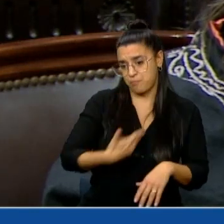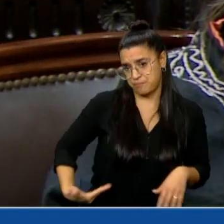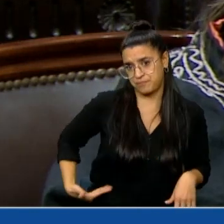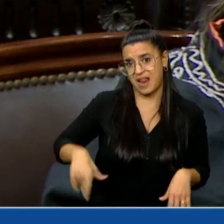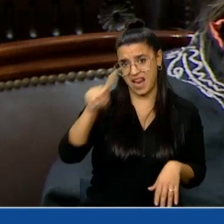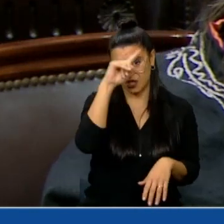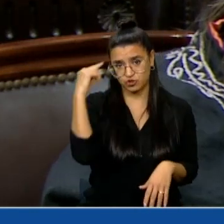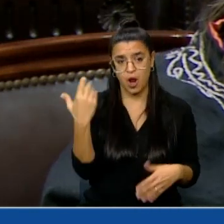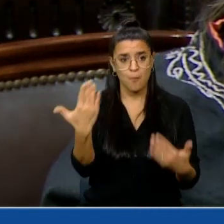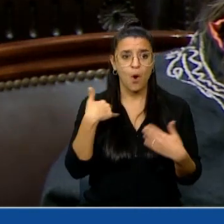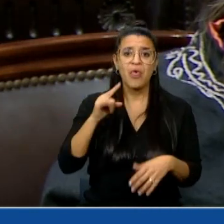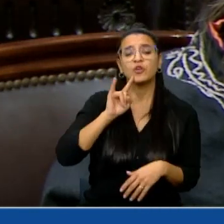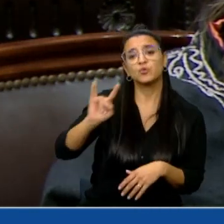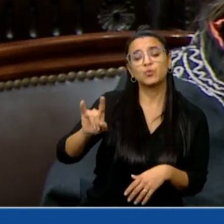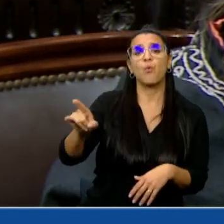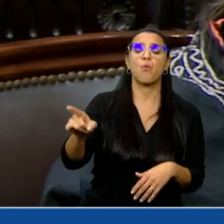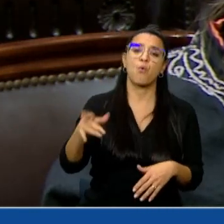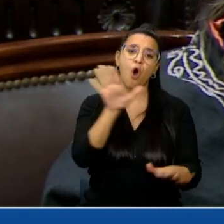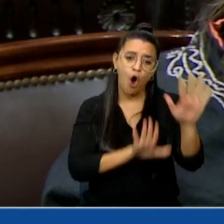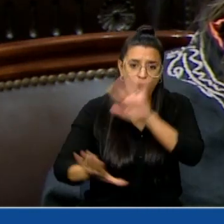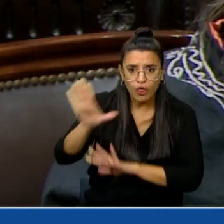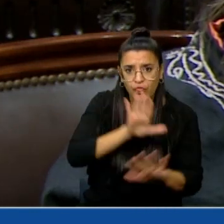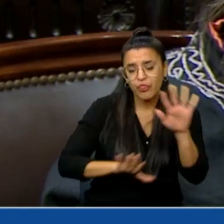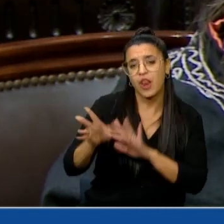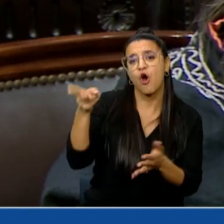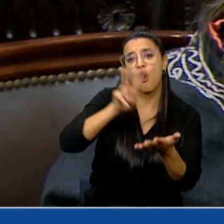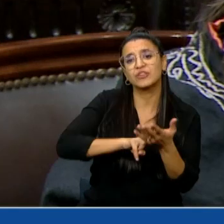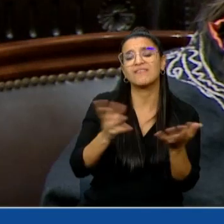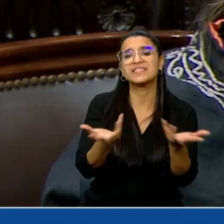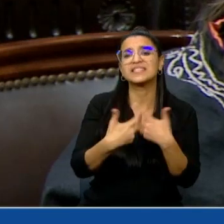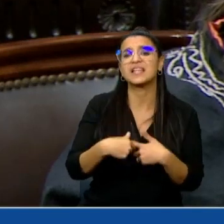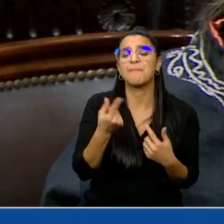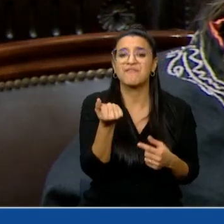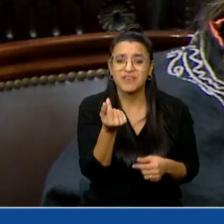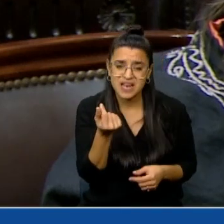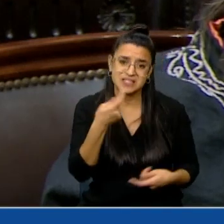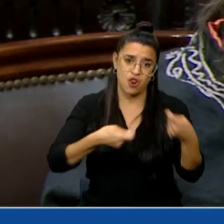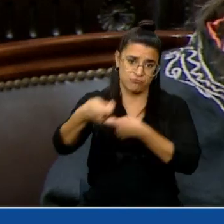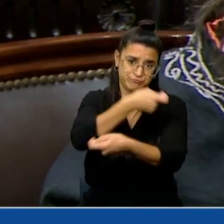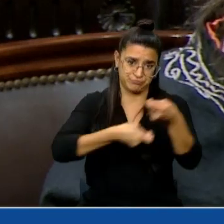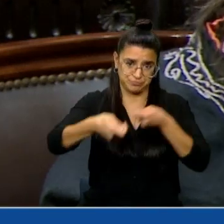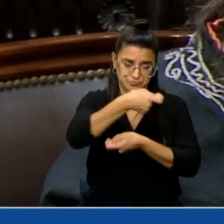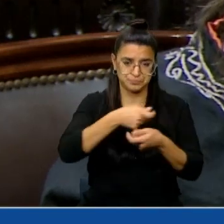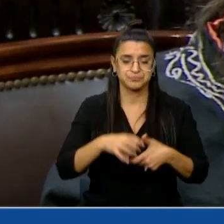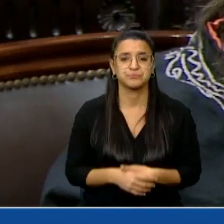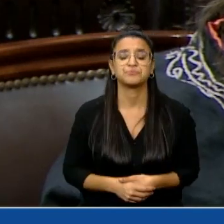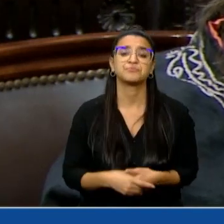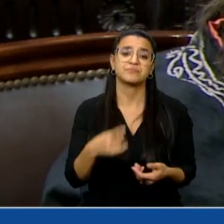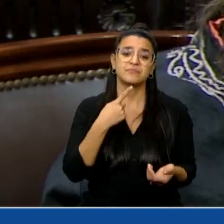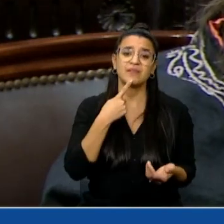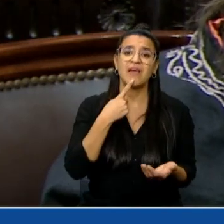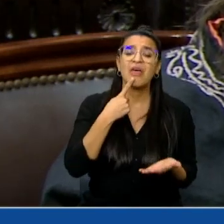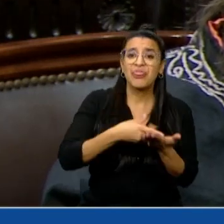Nacional a fin de proceder al reordenamiento del sistema financiero y del mercado de cambio. Por